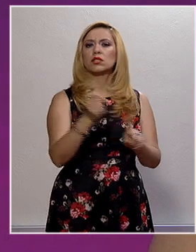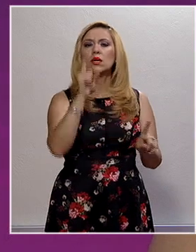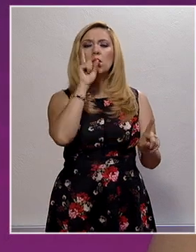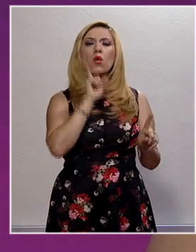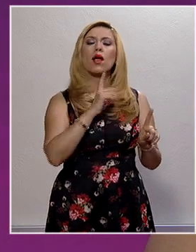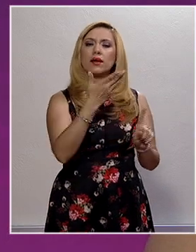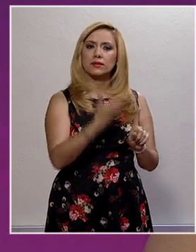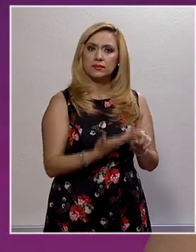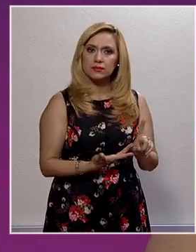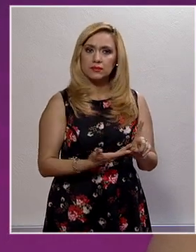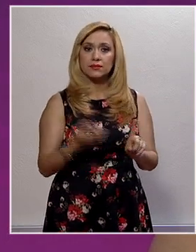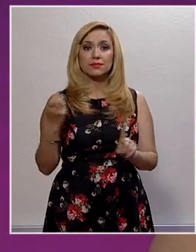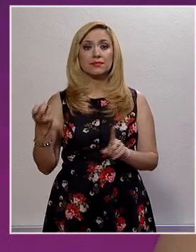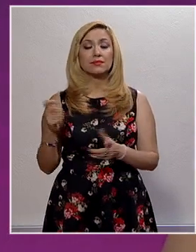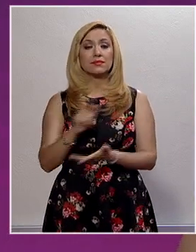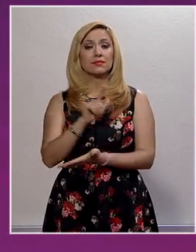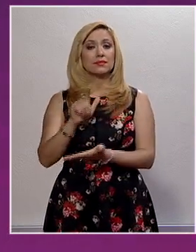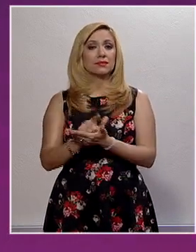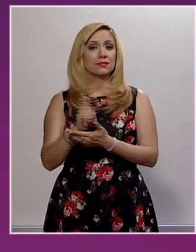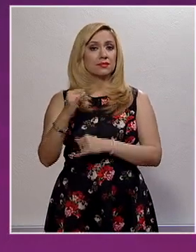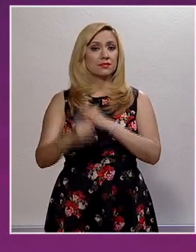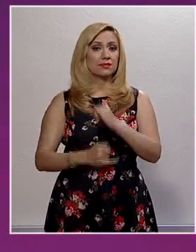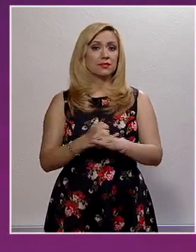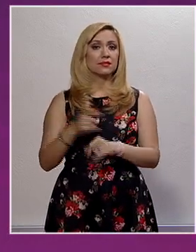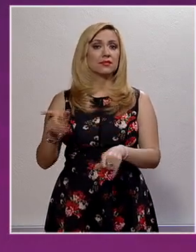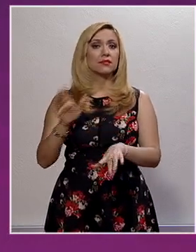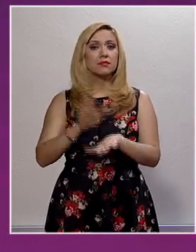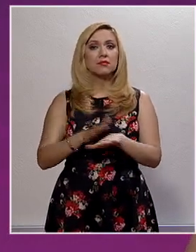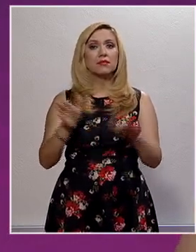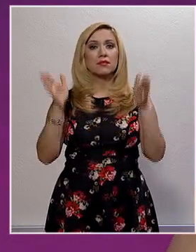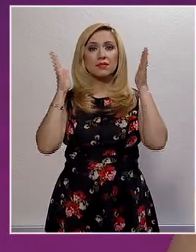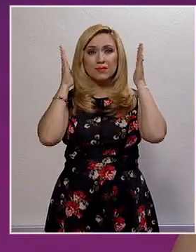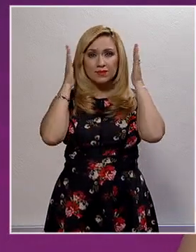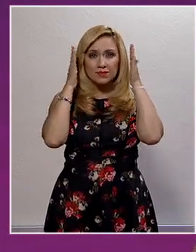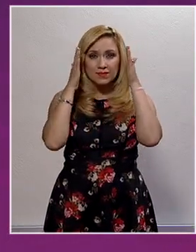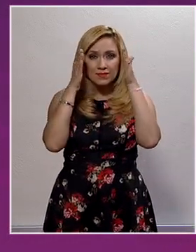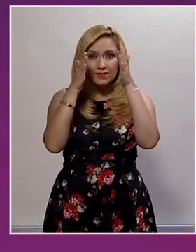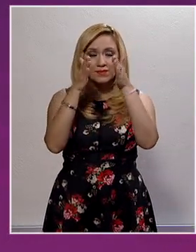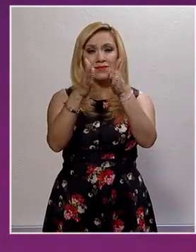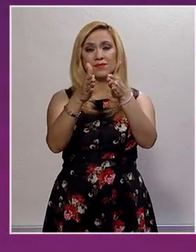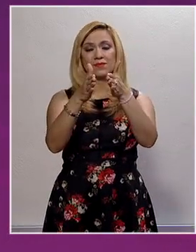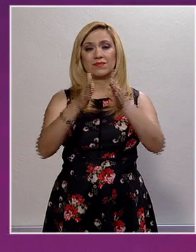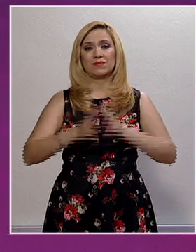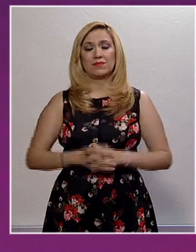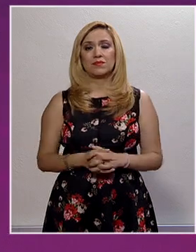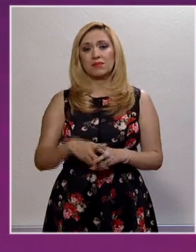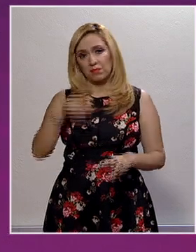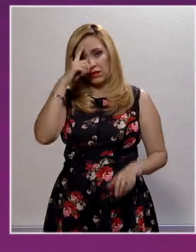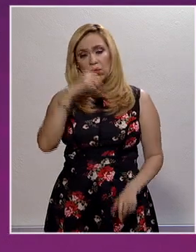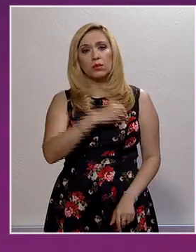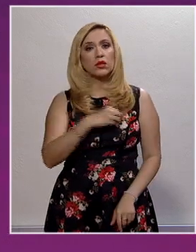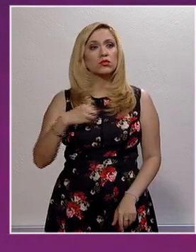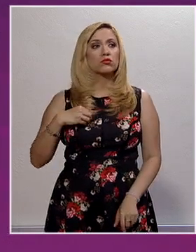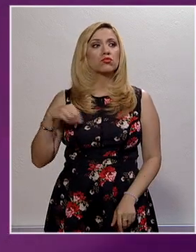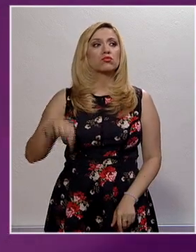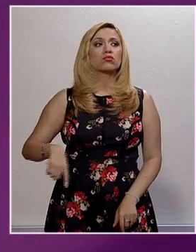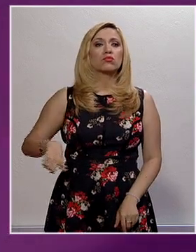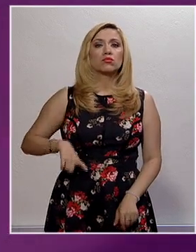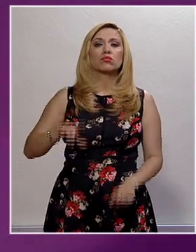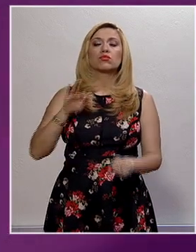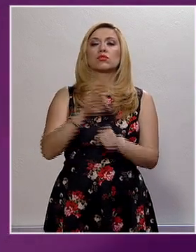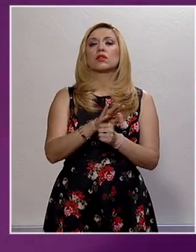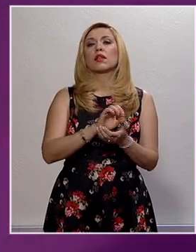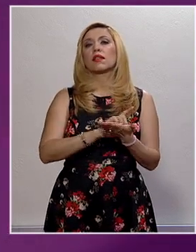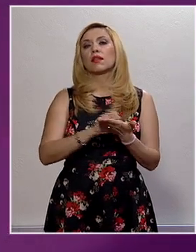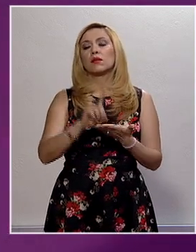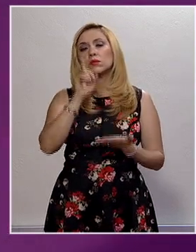Esa convención da mayor especificidad a las obligaciones del Estado en proteger los derechos